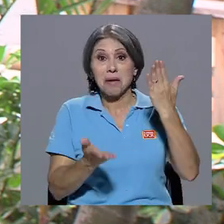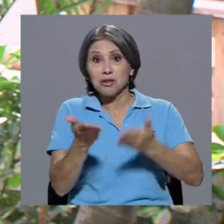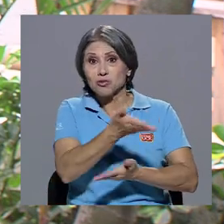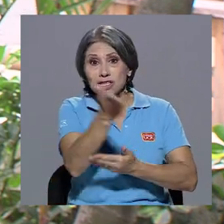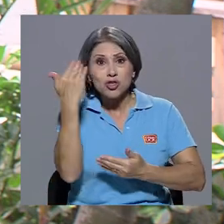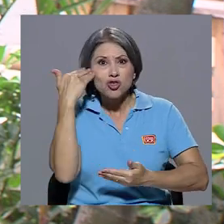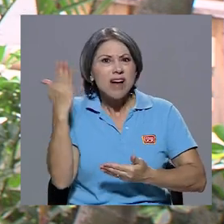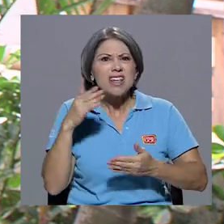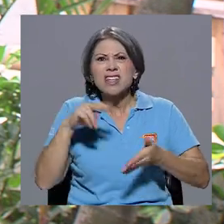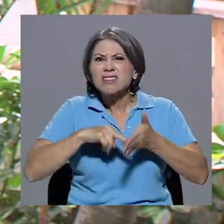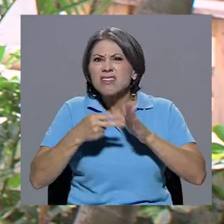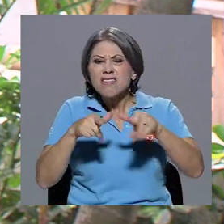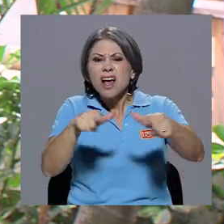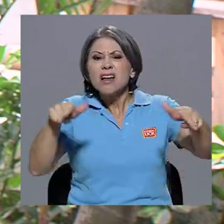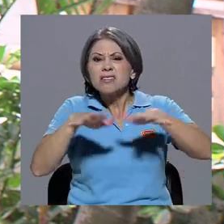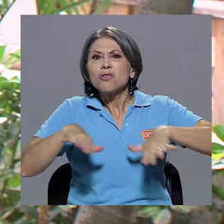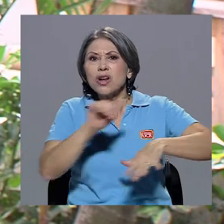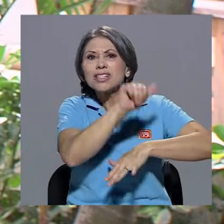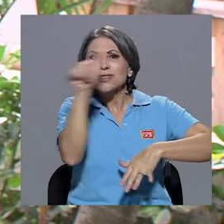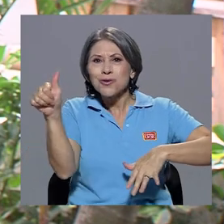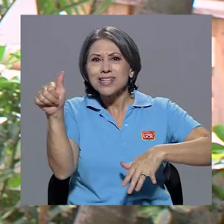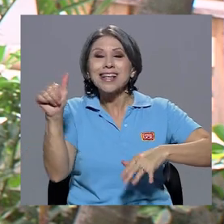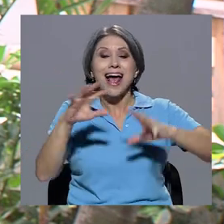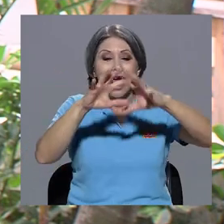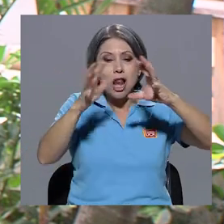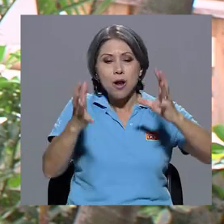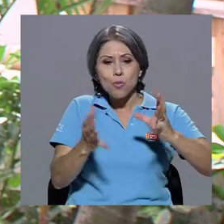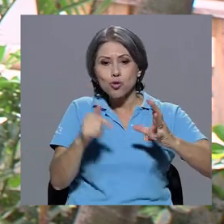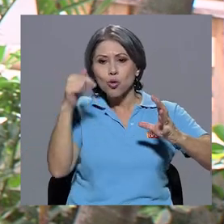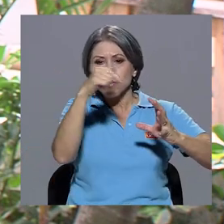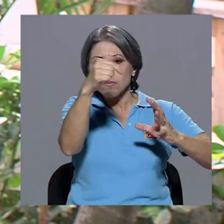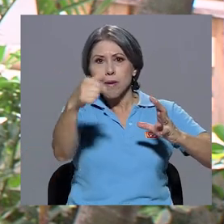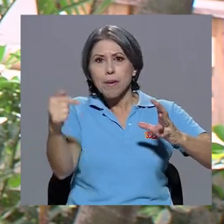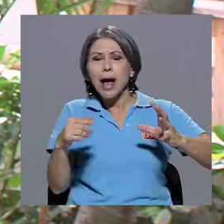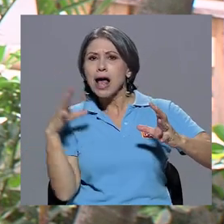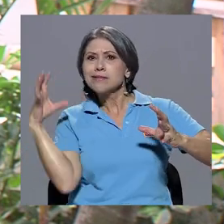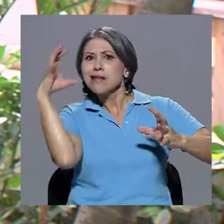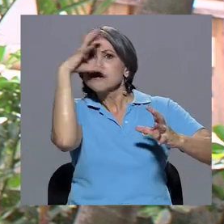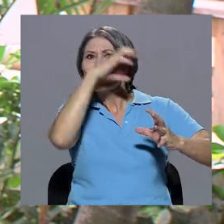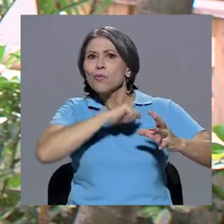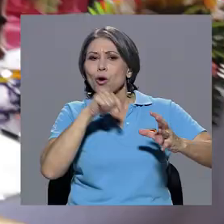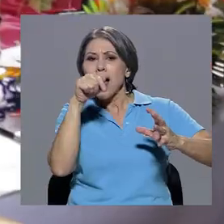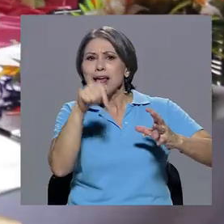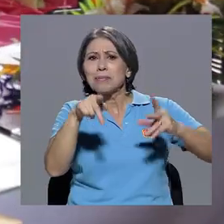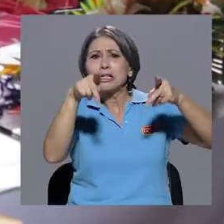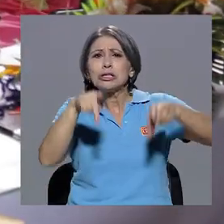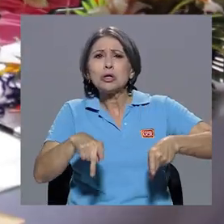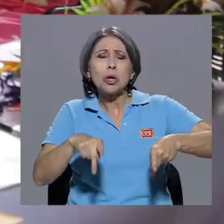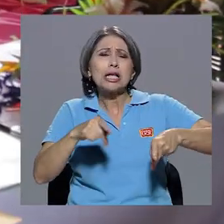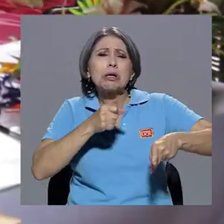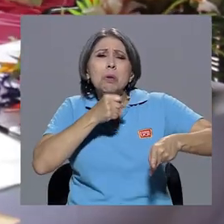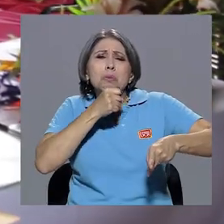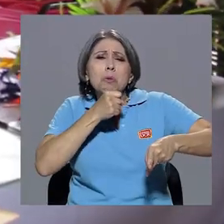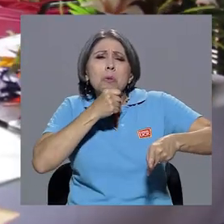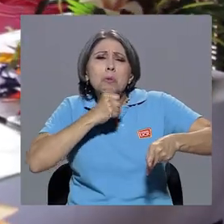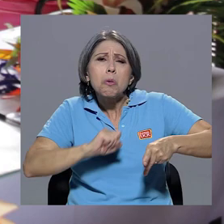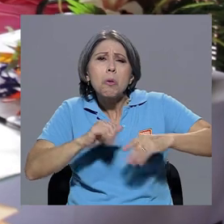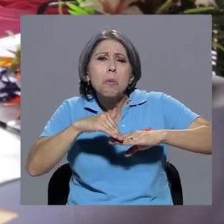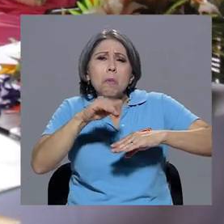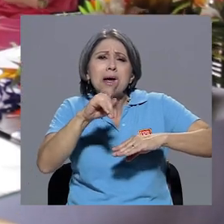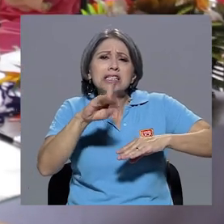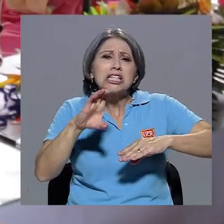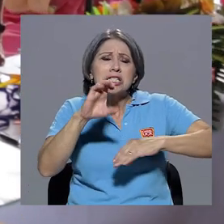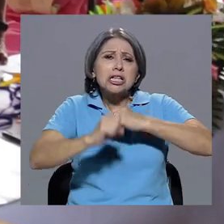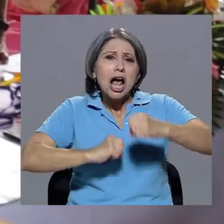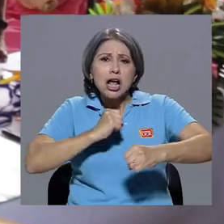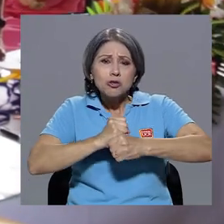las zonas azules. Son lugares en el mundo donde se descubrió que se concentran una gran parte de personas centenarias o muy longevas, que ya pasaron los 100 años, pero